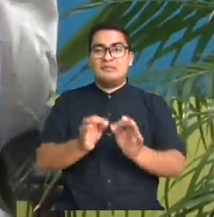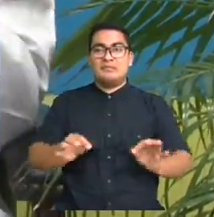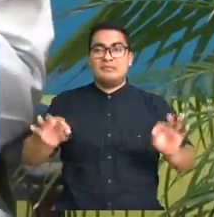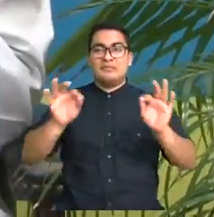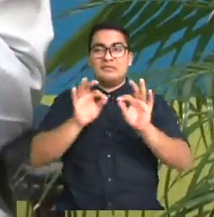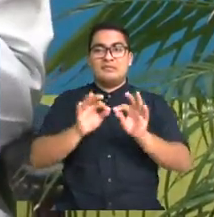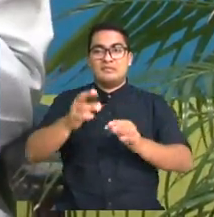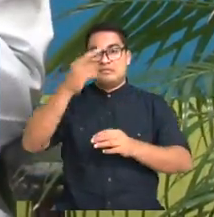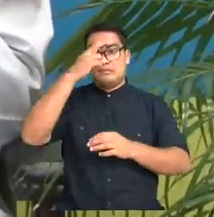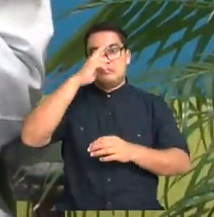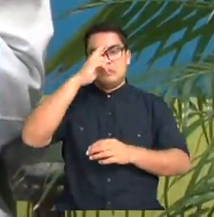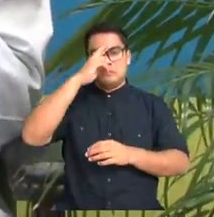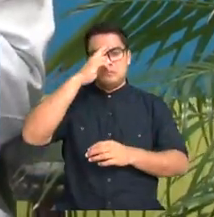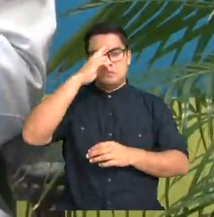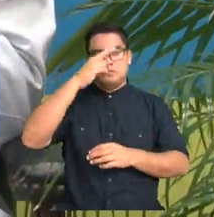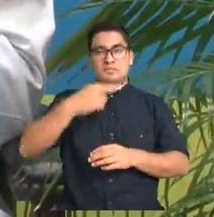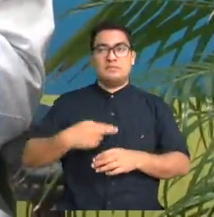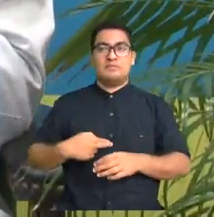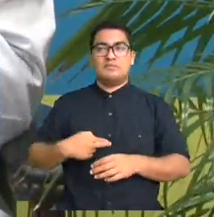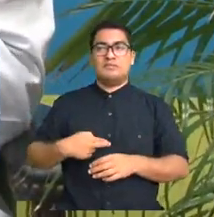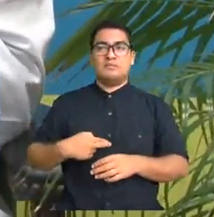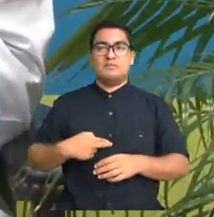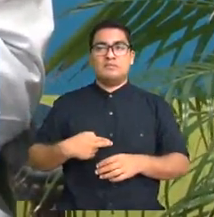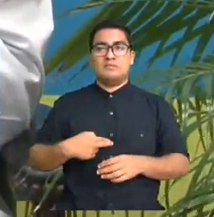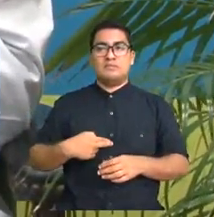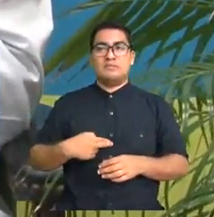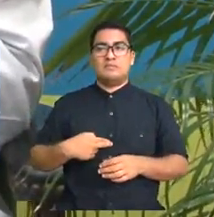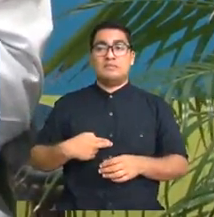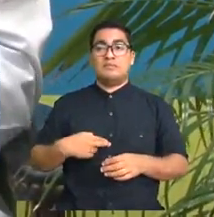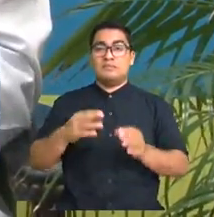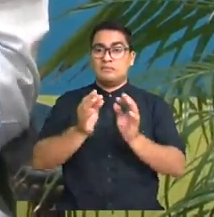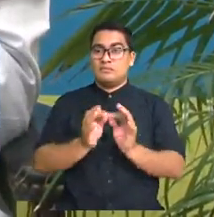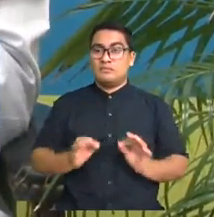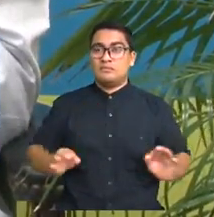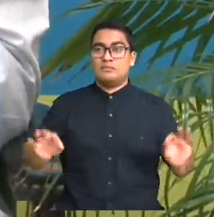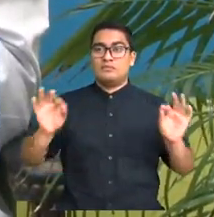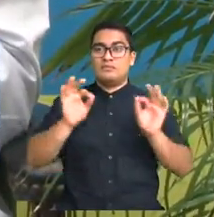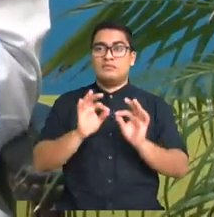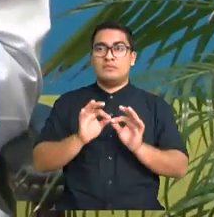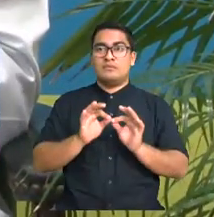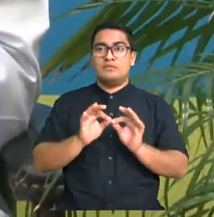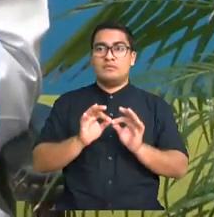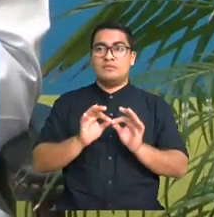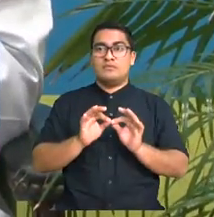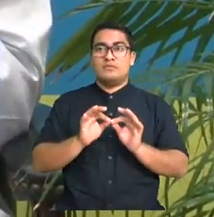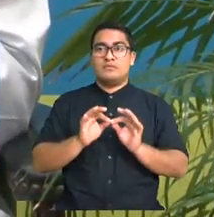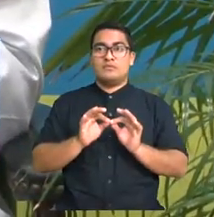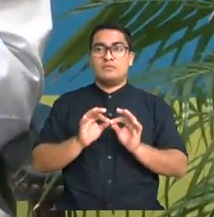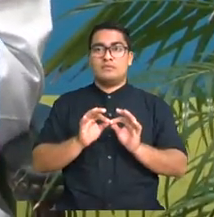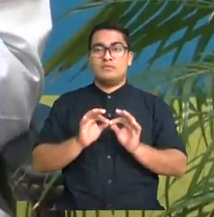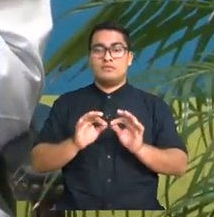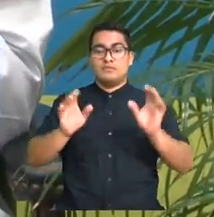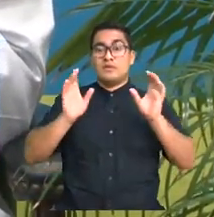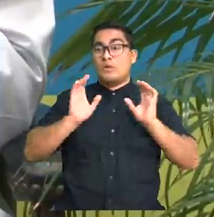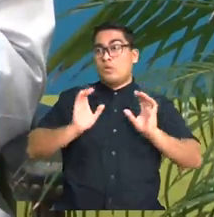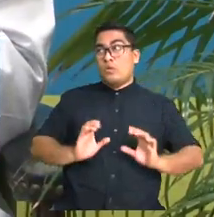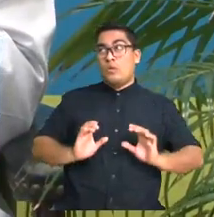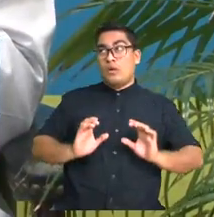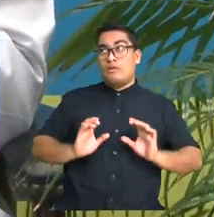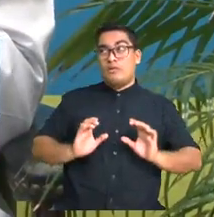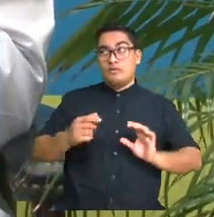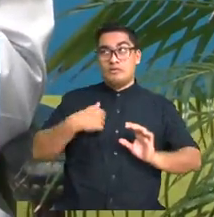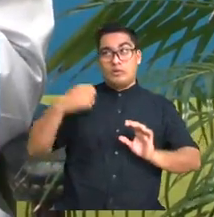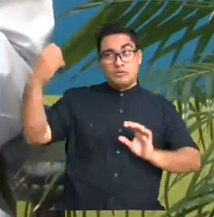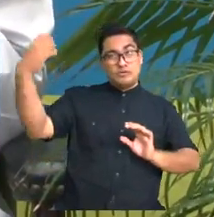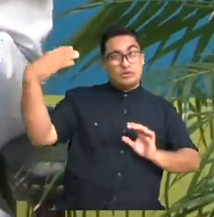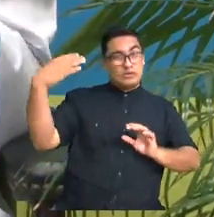encarga de hacer los bloqueadores, es que la primera barrera que nosotros vamos a utilizar es la medida física, es decir, evitar el sol. Una